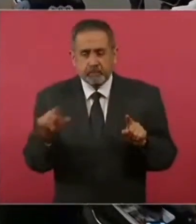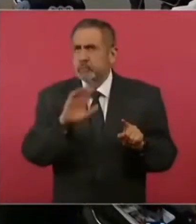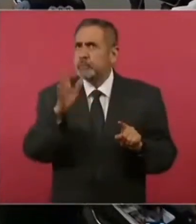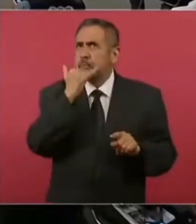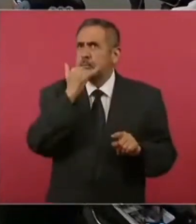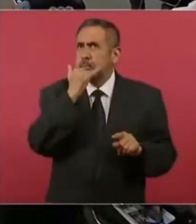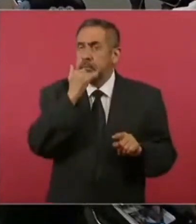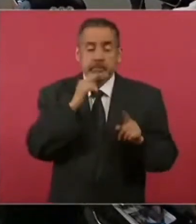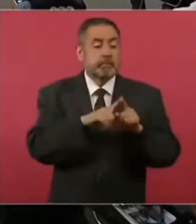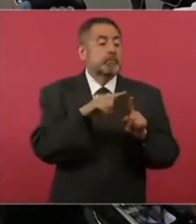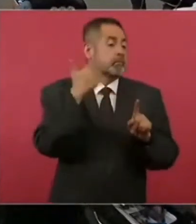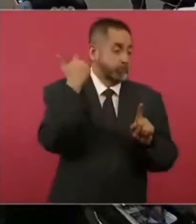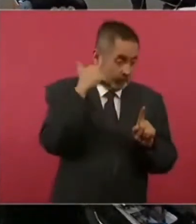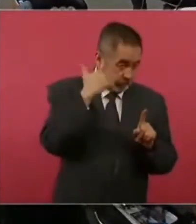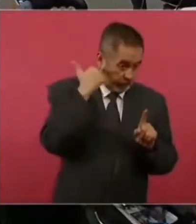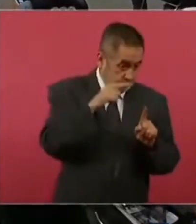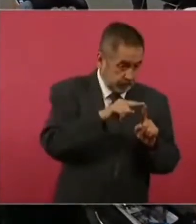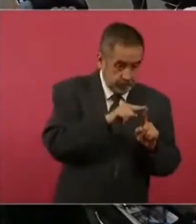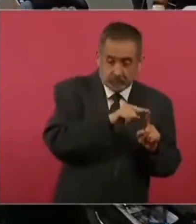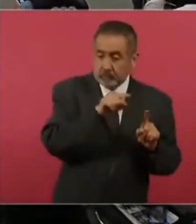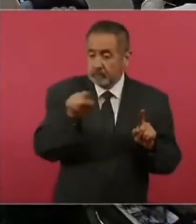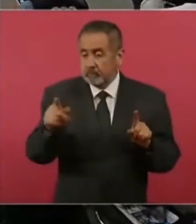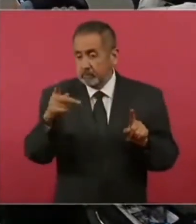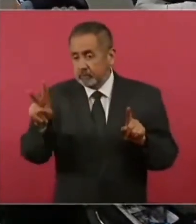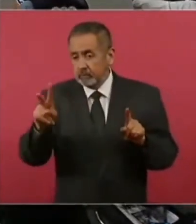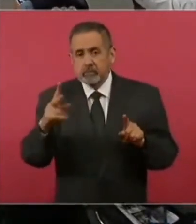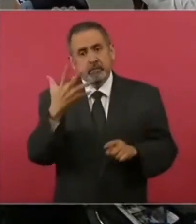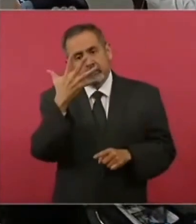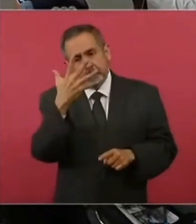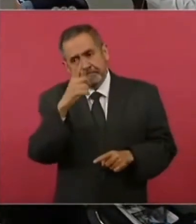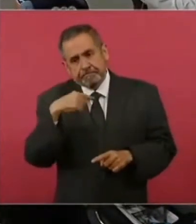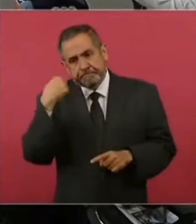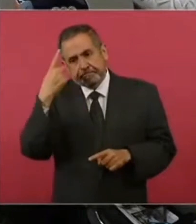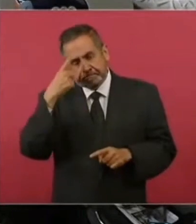de Guadalajara a Vallarta, eran 5 horas.